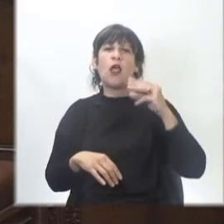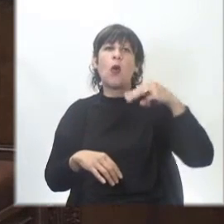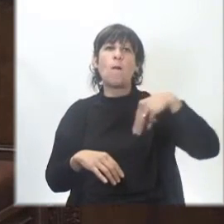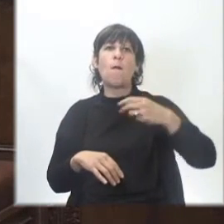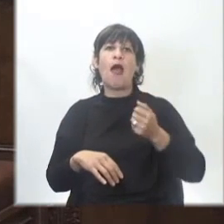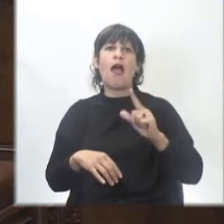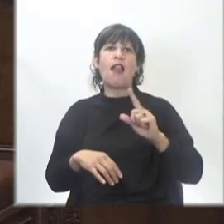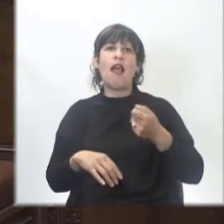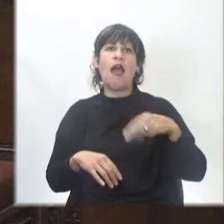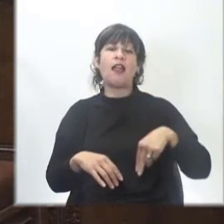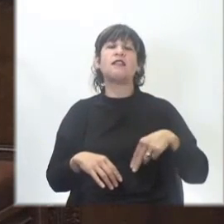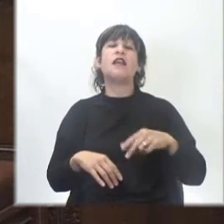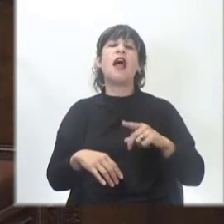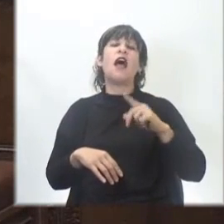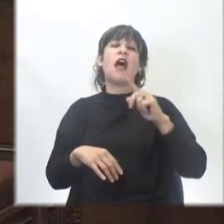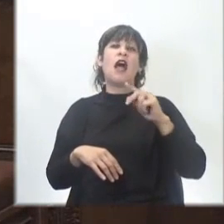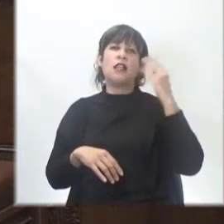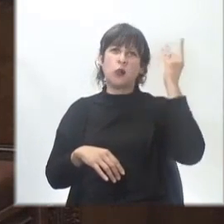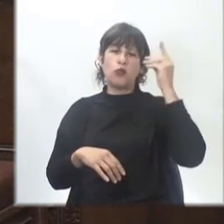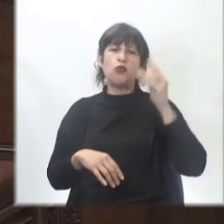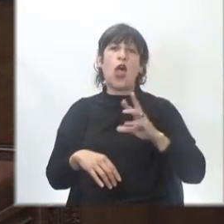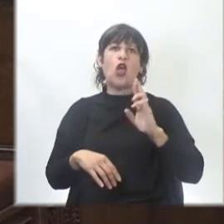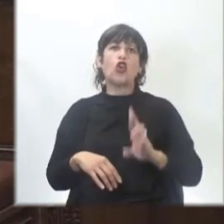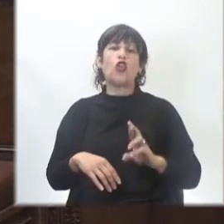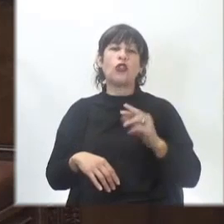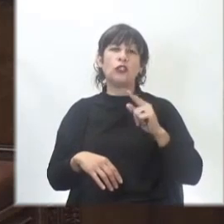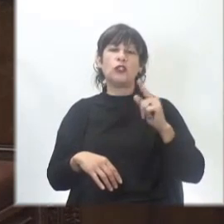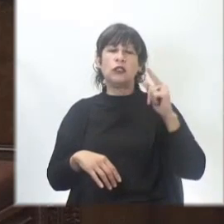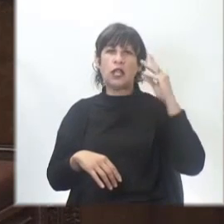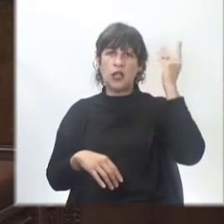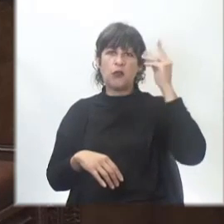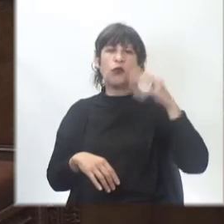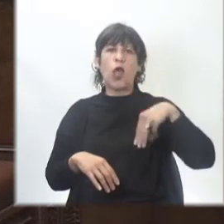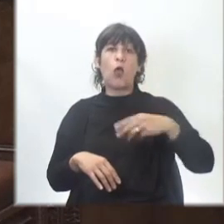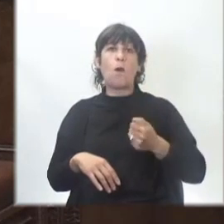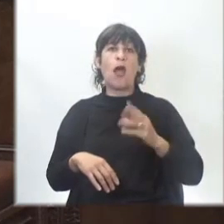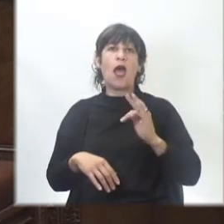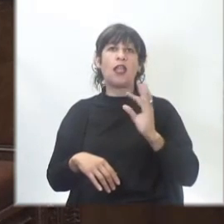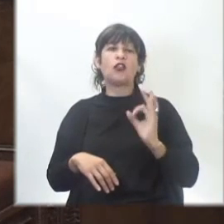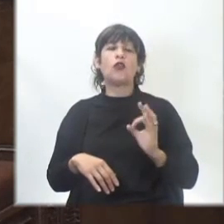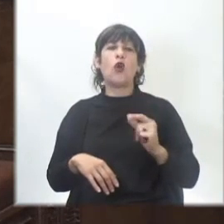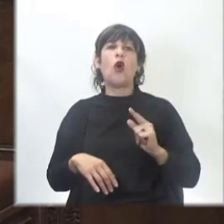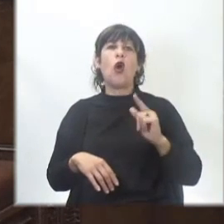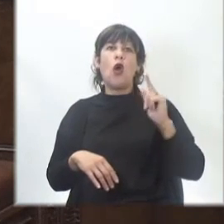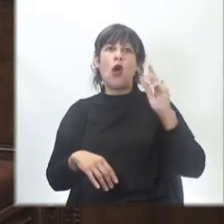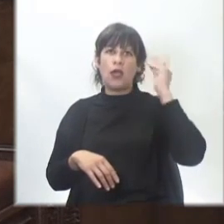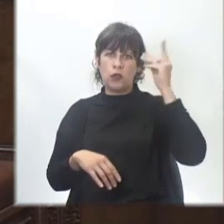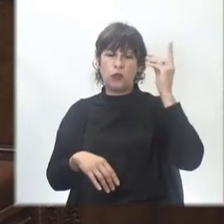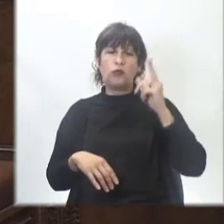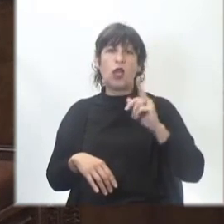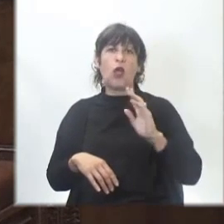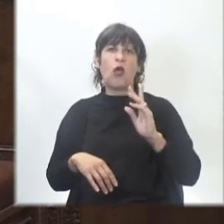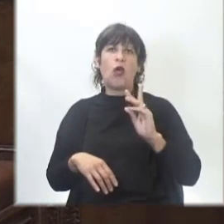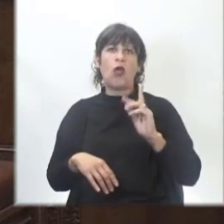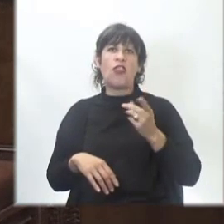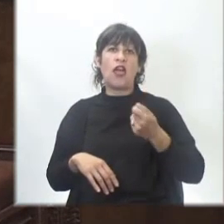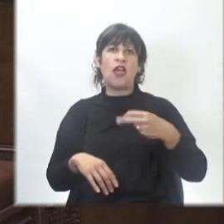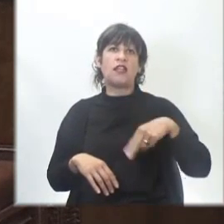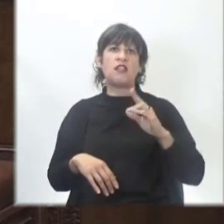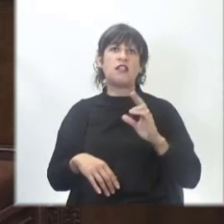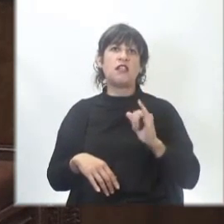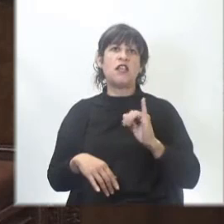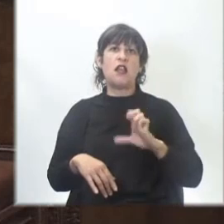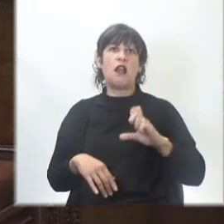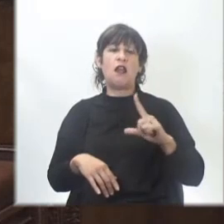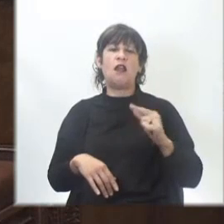al diputado Rodríguez, a la diputada Mato, al diputado Gerhardt, a la diputada Díaz,